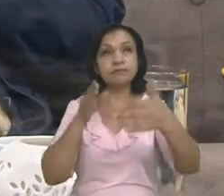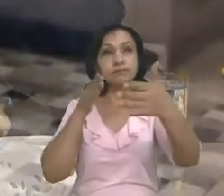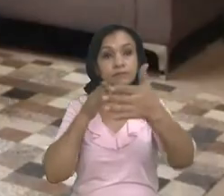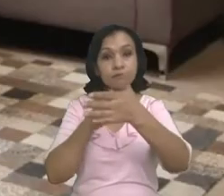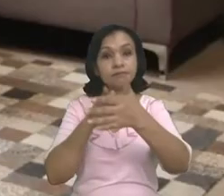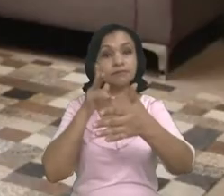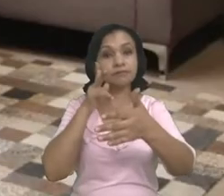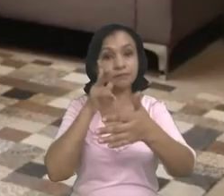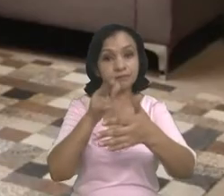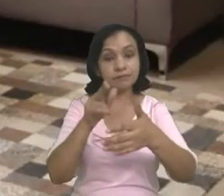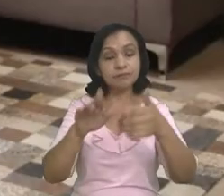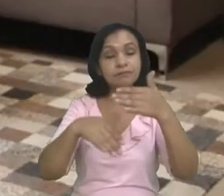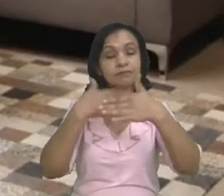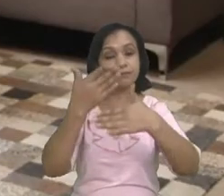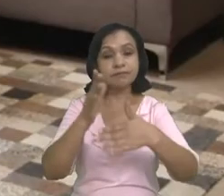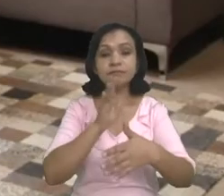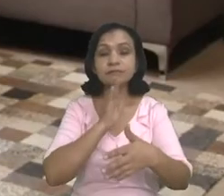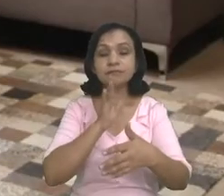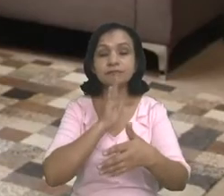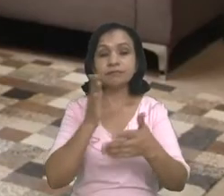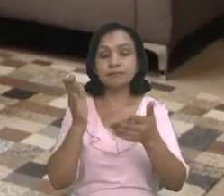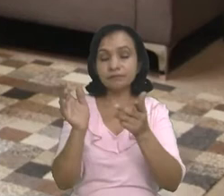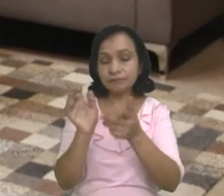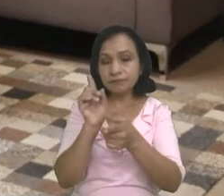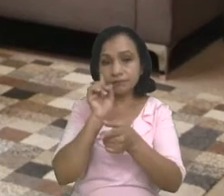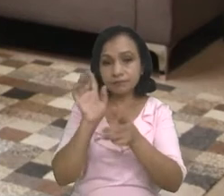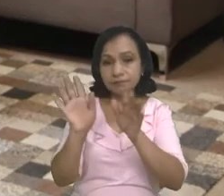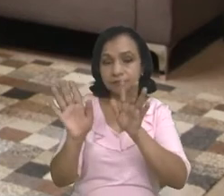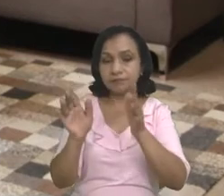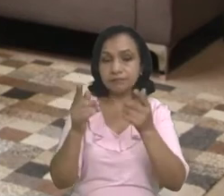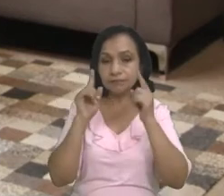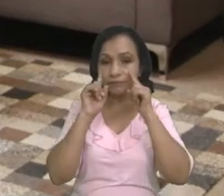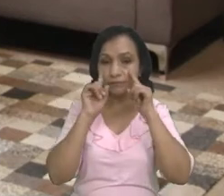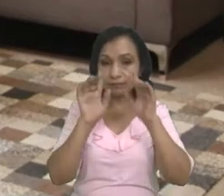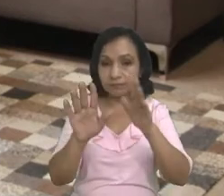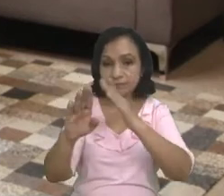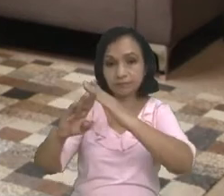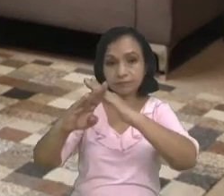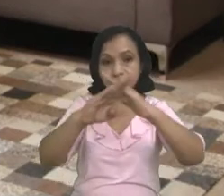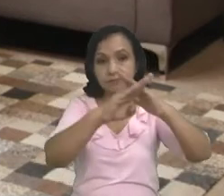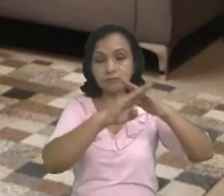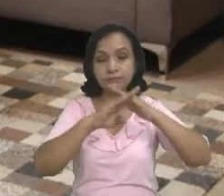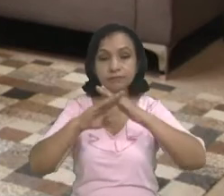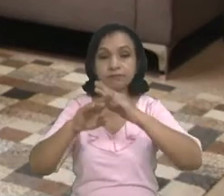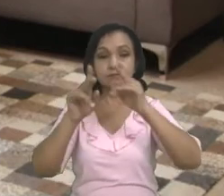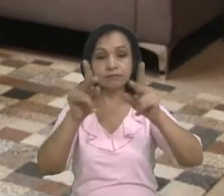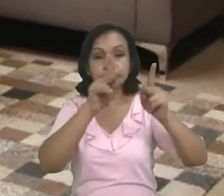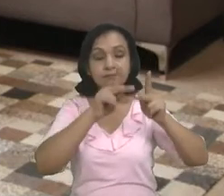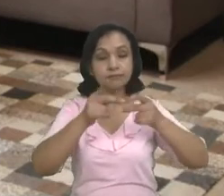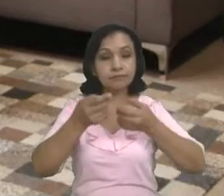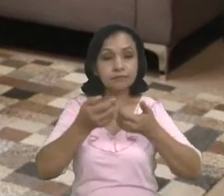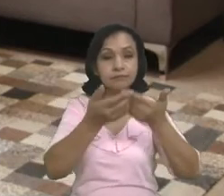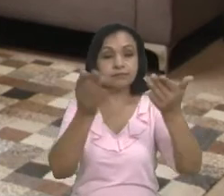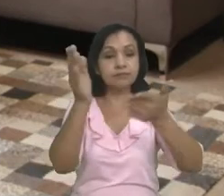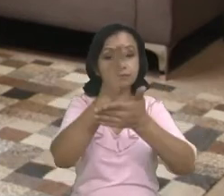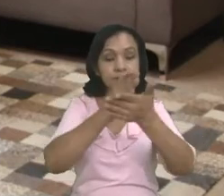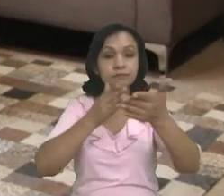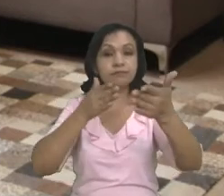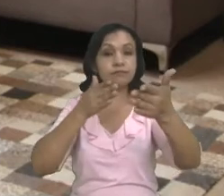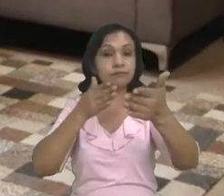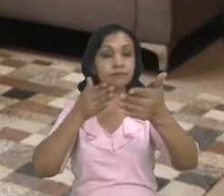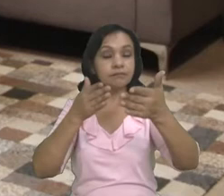pausa pero al volver quisiera que habláramos de esas medidas de prevención y también puedes compartir con nuestra población algunas pautas